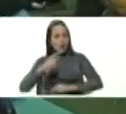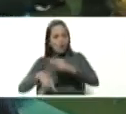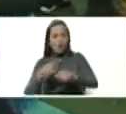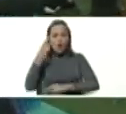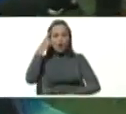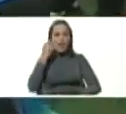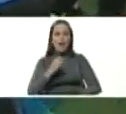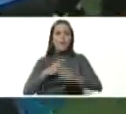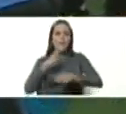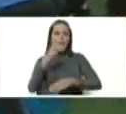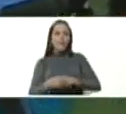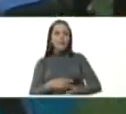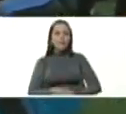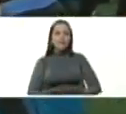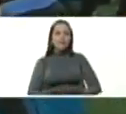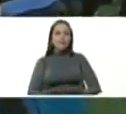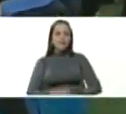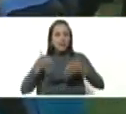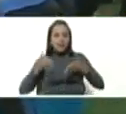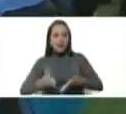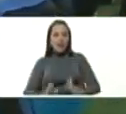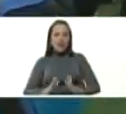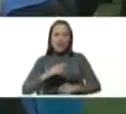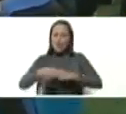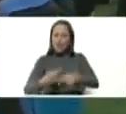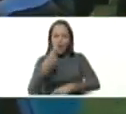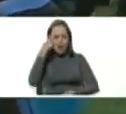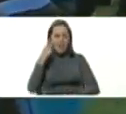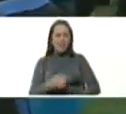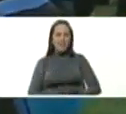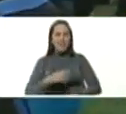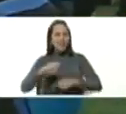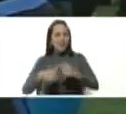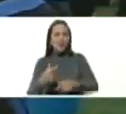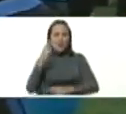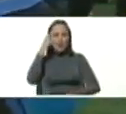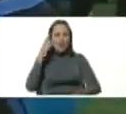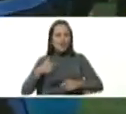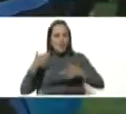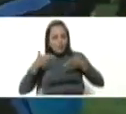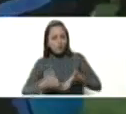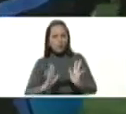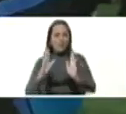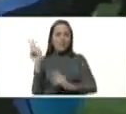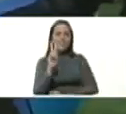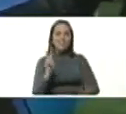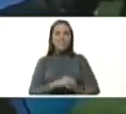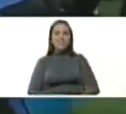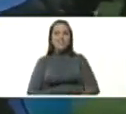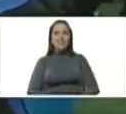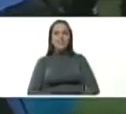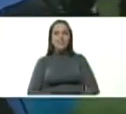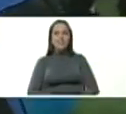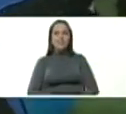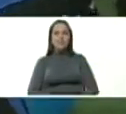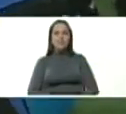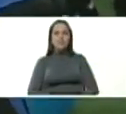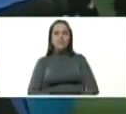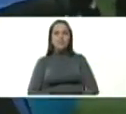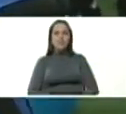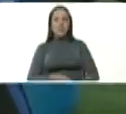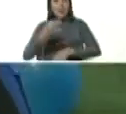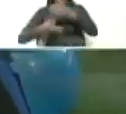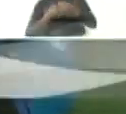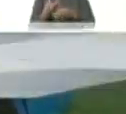un parto. Y queremos con dolor o sin dolor, todos los días para la patria. Respirando. Así es, bueno, continúa, por favor. Muy